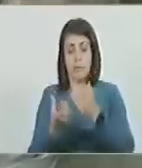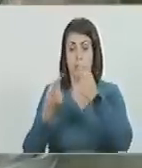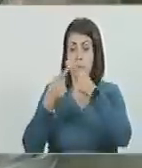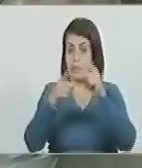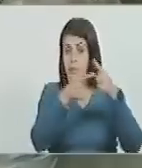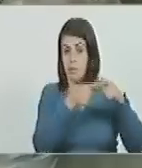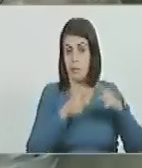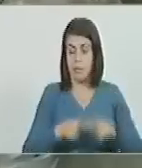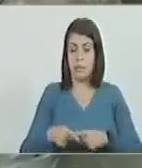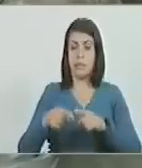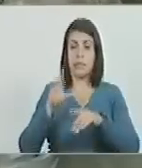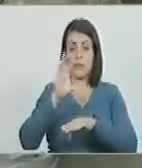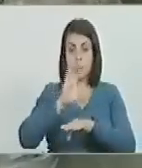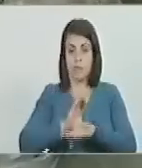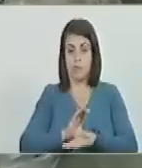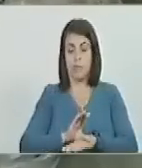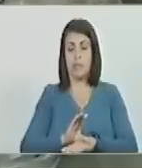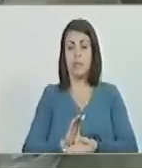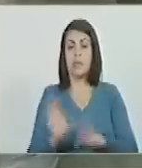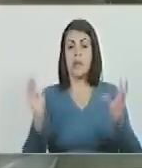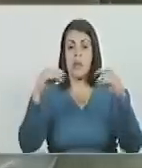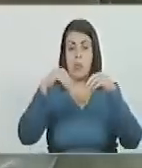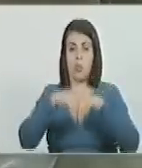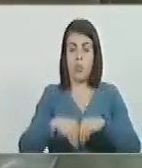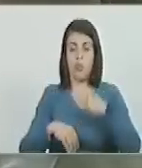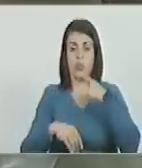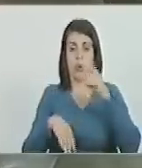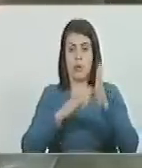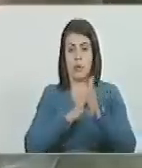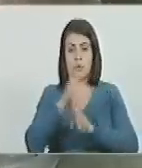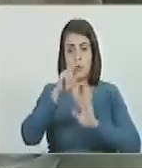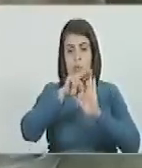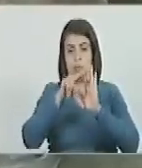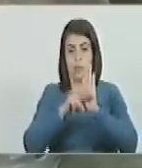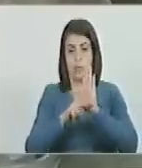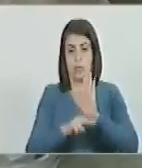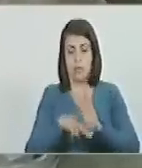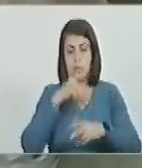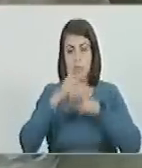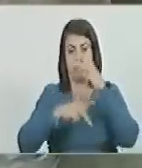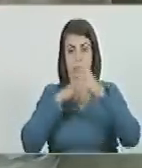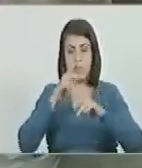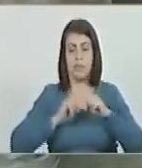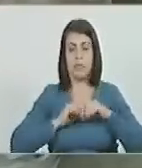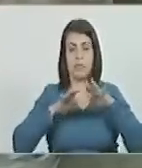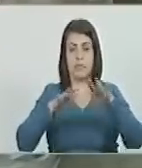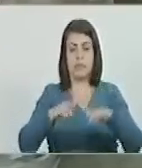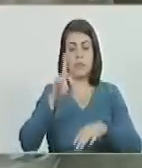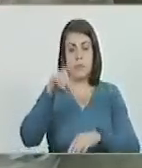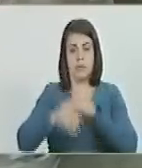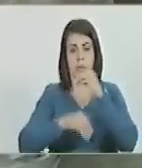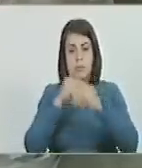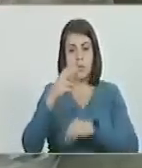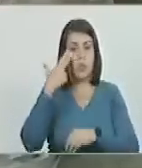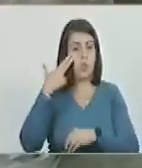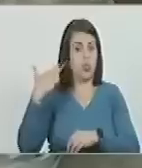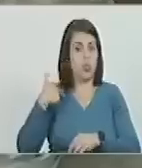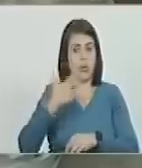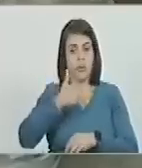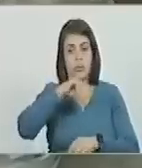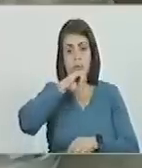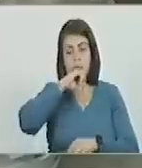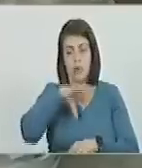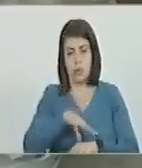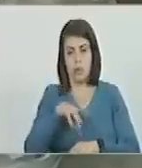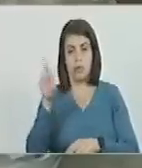pluripolar, multicéntrico, en concordancia con los lineamientos en materia de nuestra política exterior que han enorgullecido nuestra